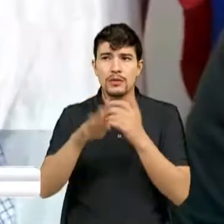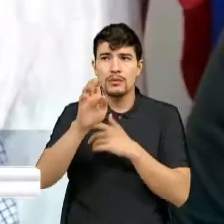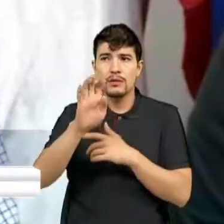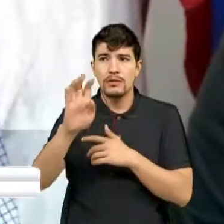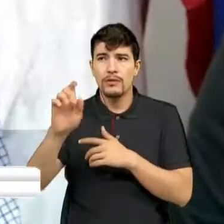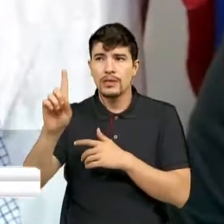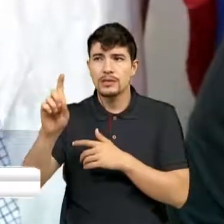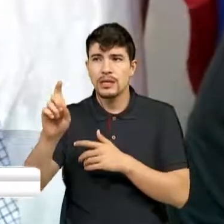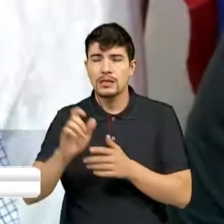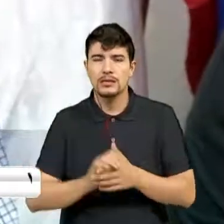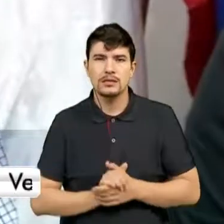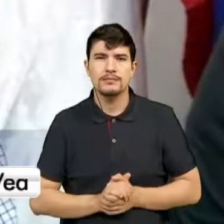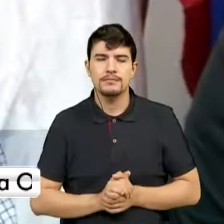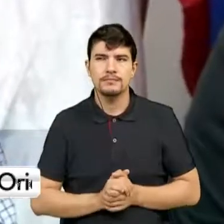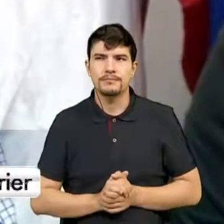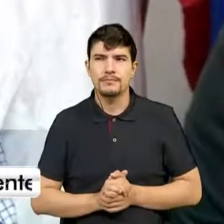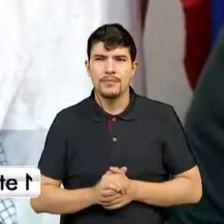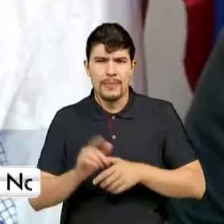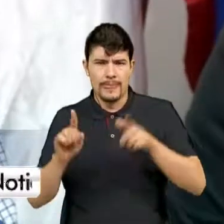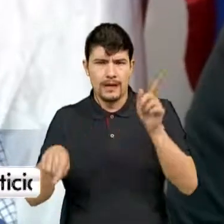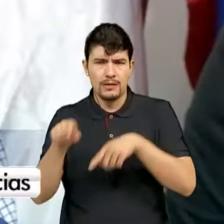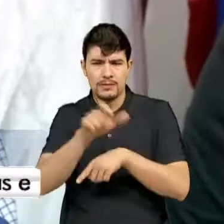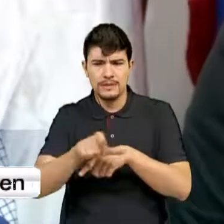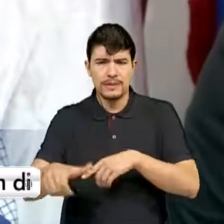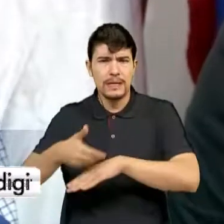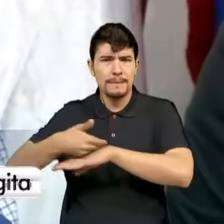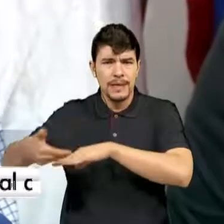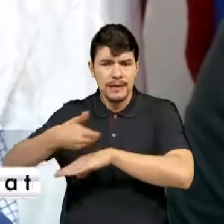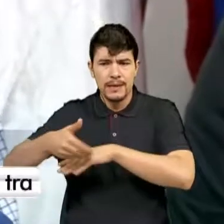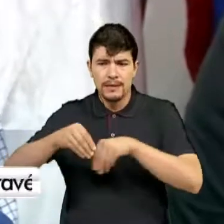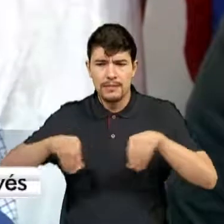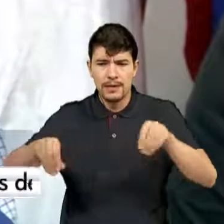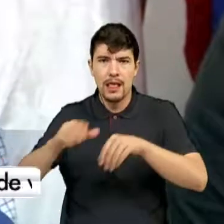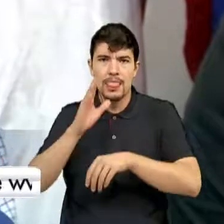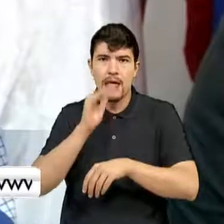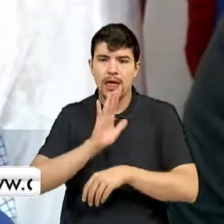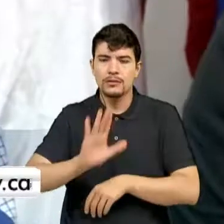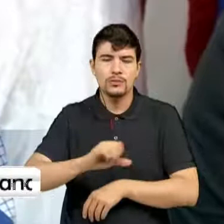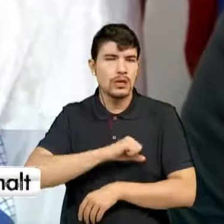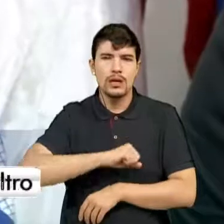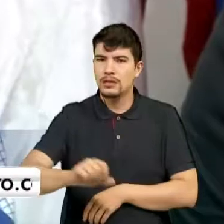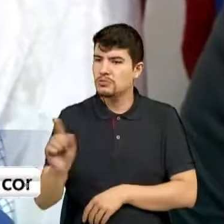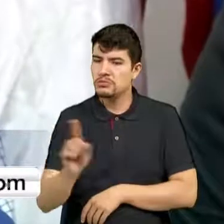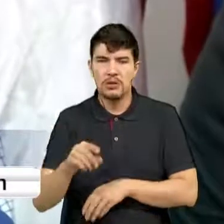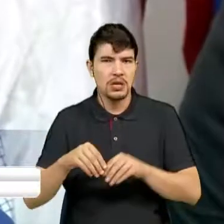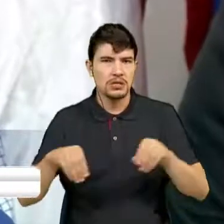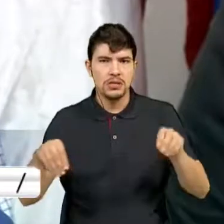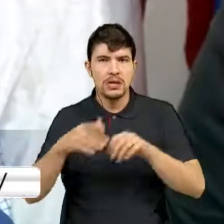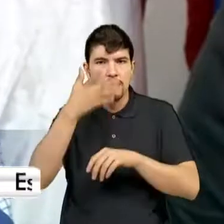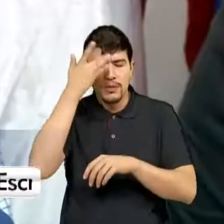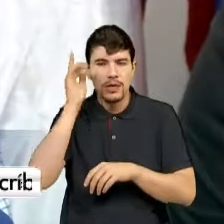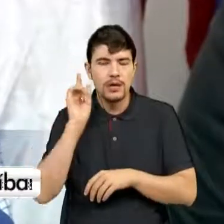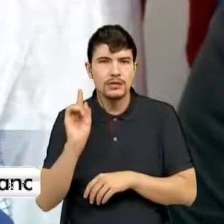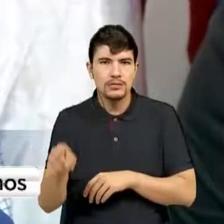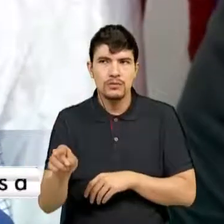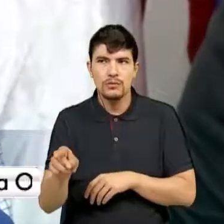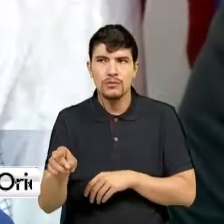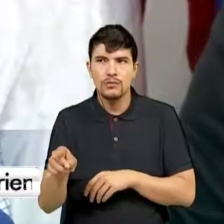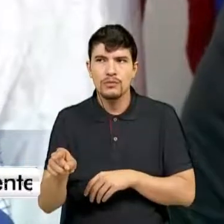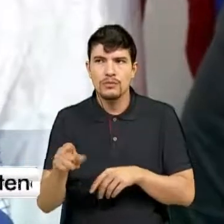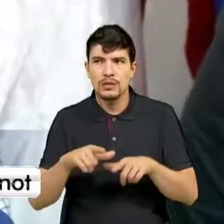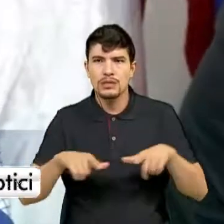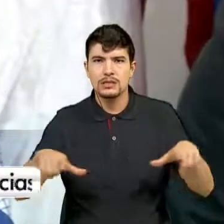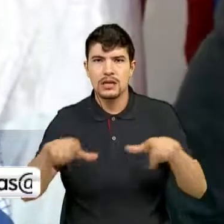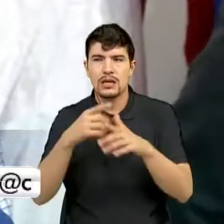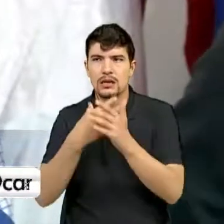que muchas de las personas que reclamaban no tenían derecho a reclamar porque habían salido del predio